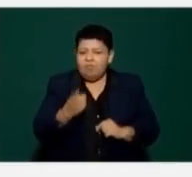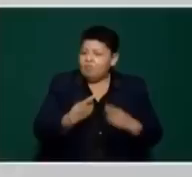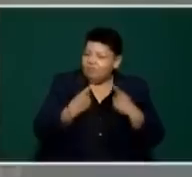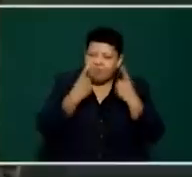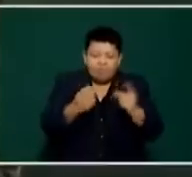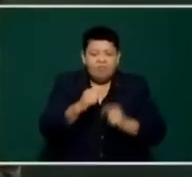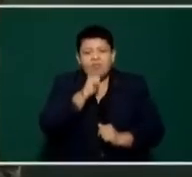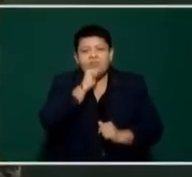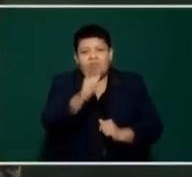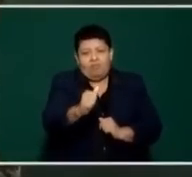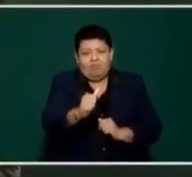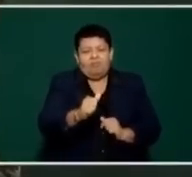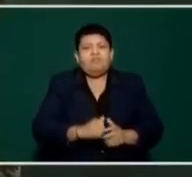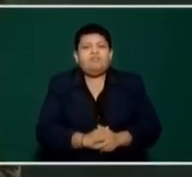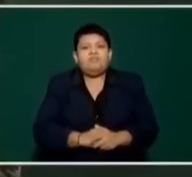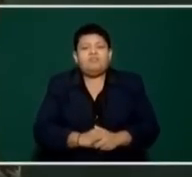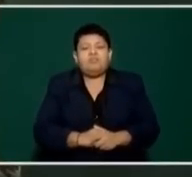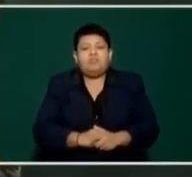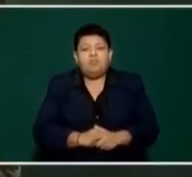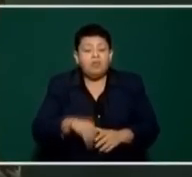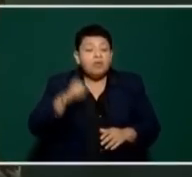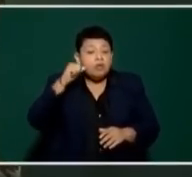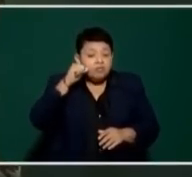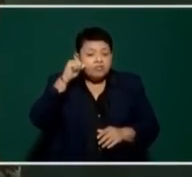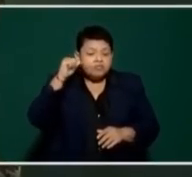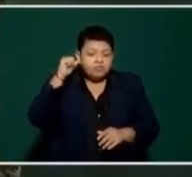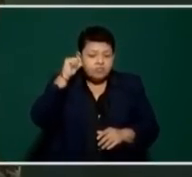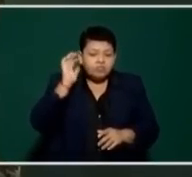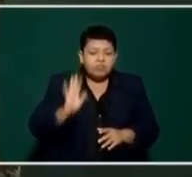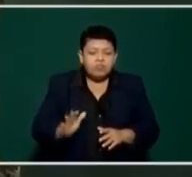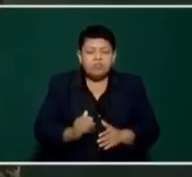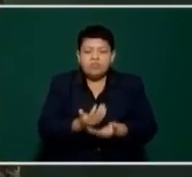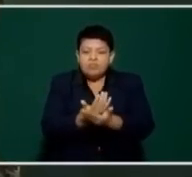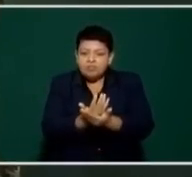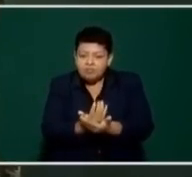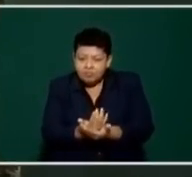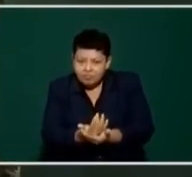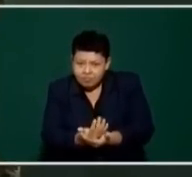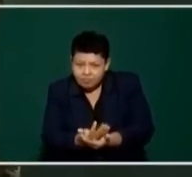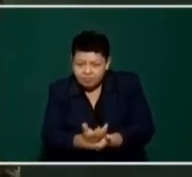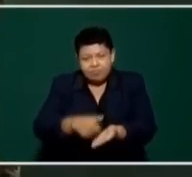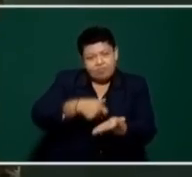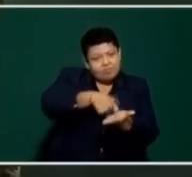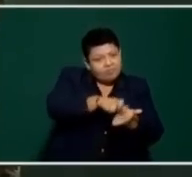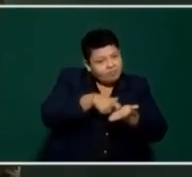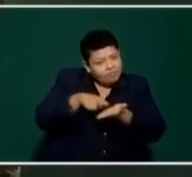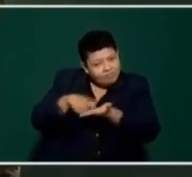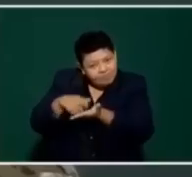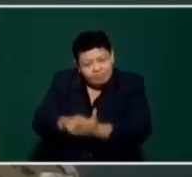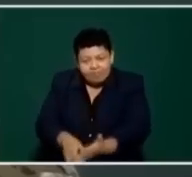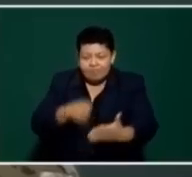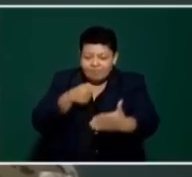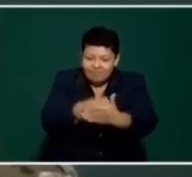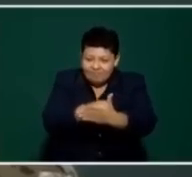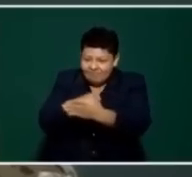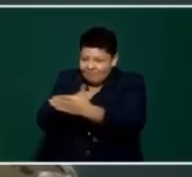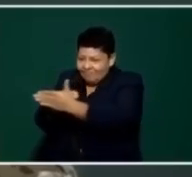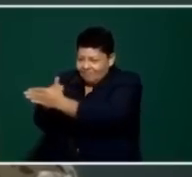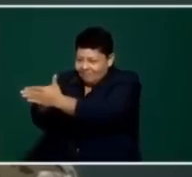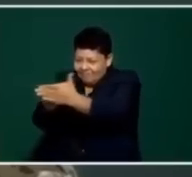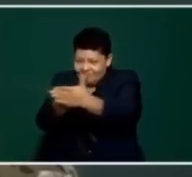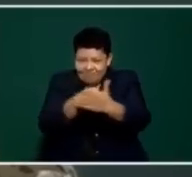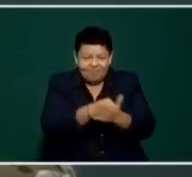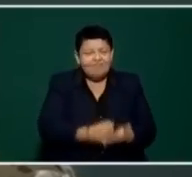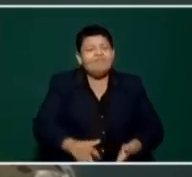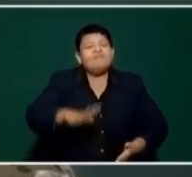pruebas. Vamos a ver, allí es donde estamos un poco detenidos en la compra de las barreras, porque necesitamos